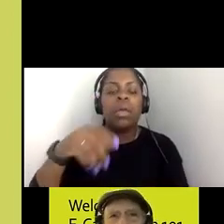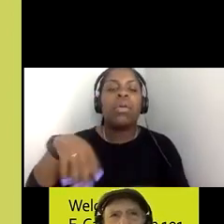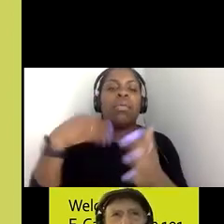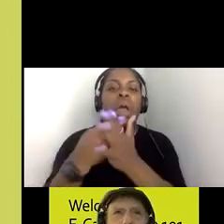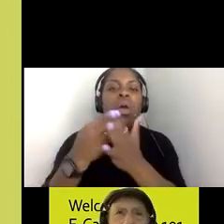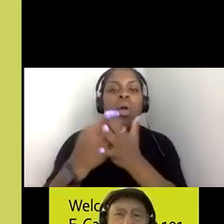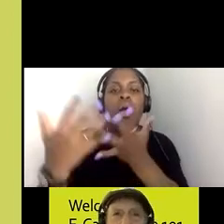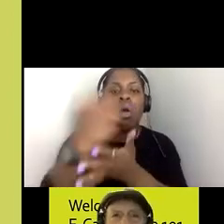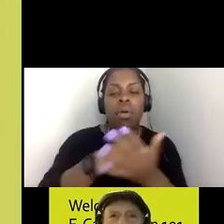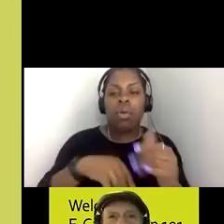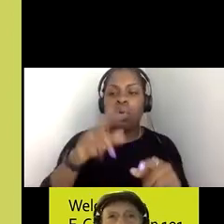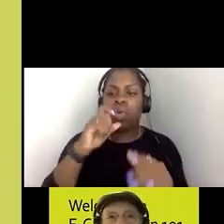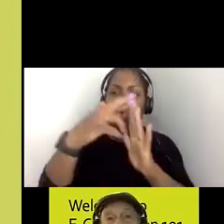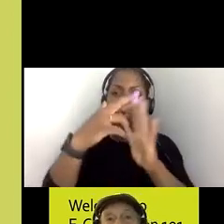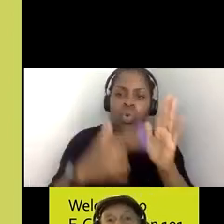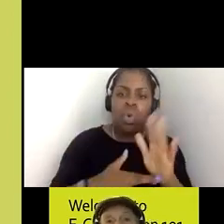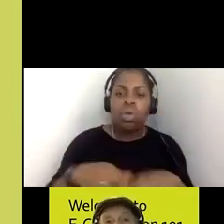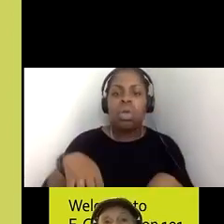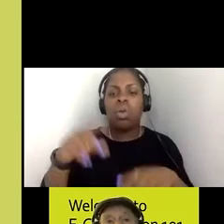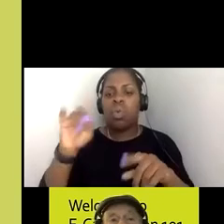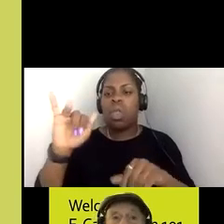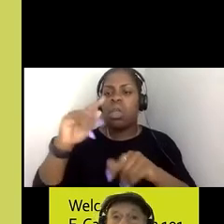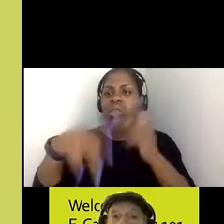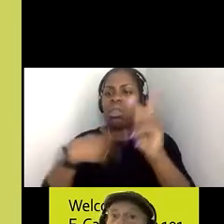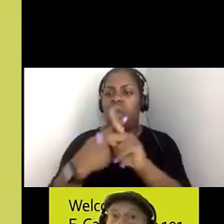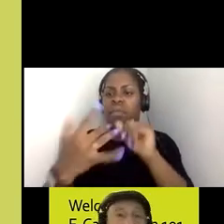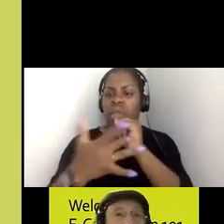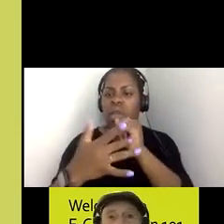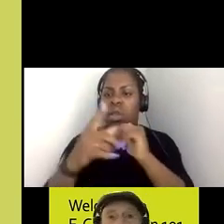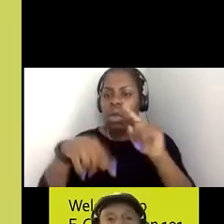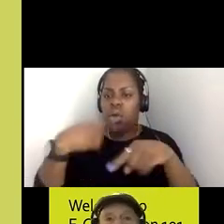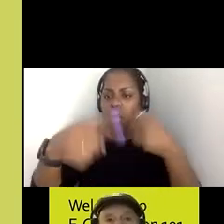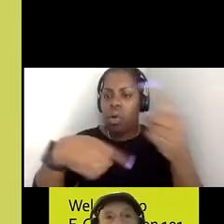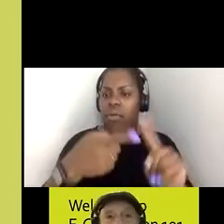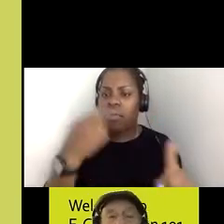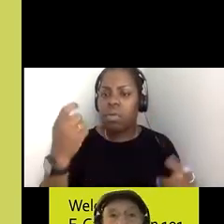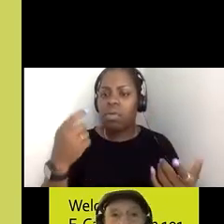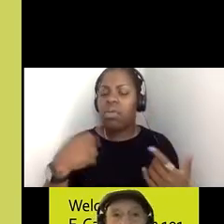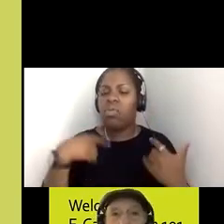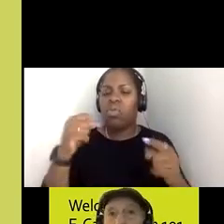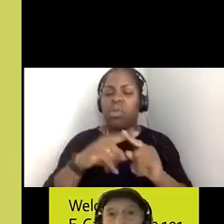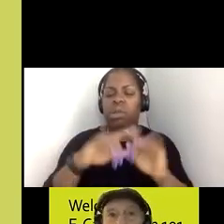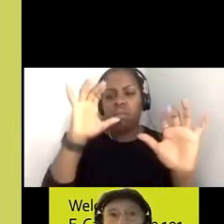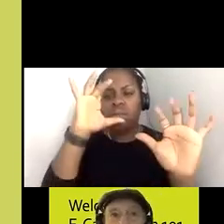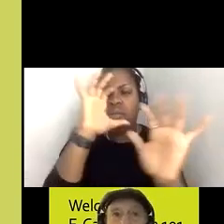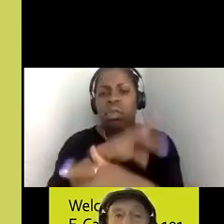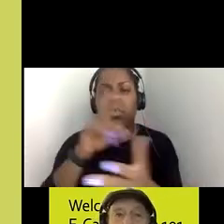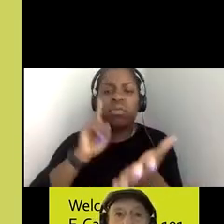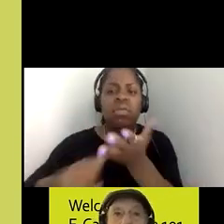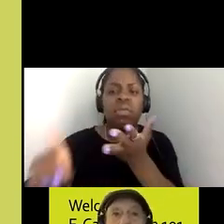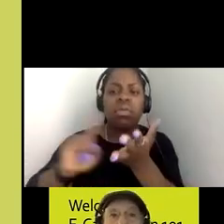quién hizo estas reglas mientras yo estaba en libertad condicional y para dónde iba